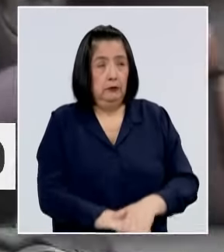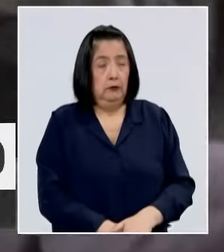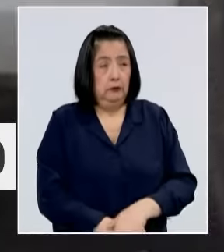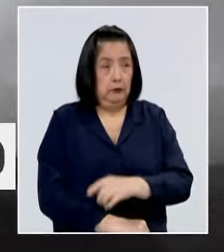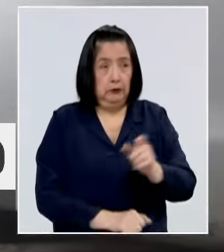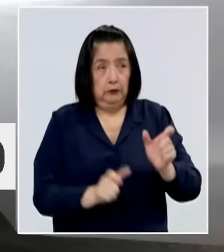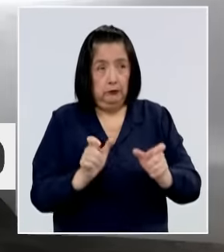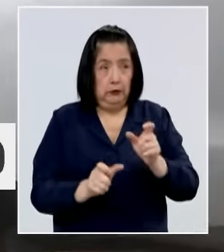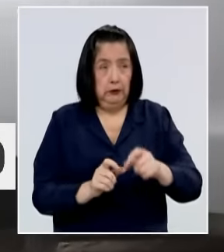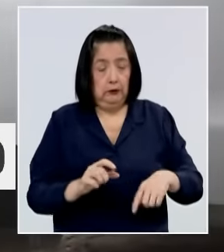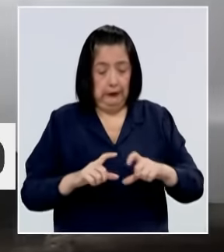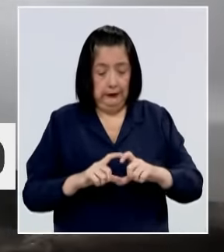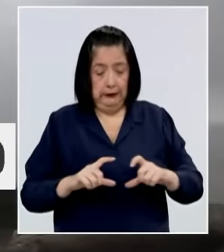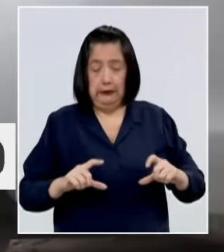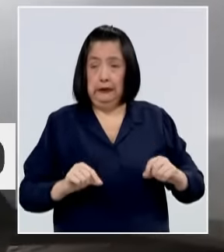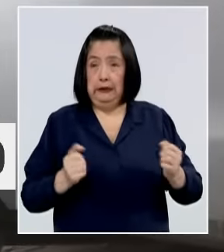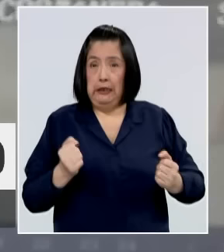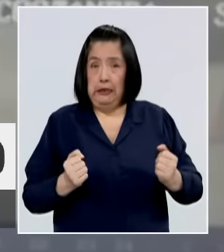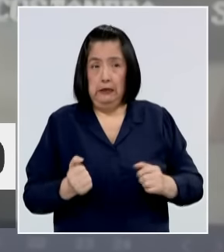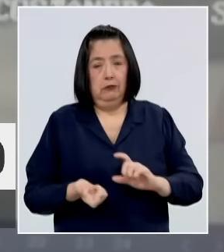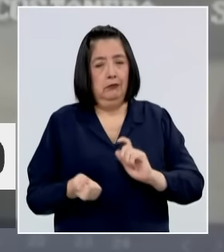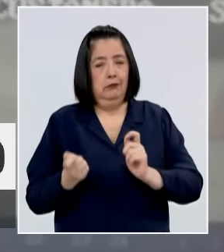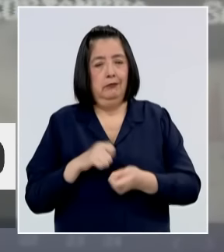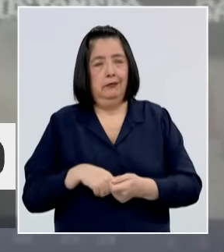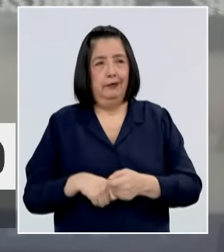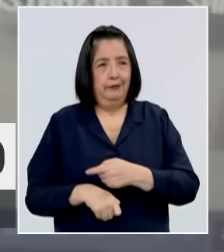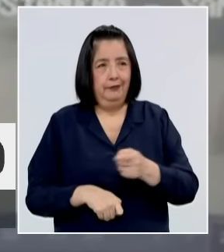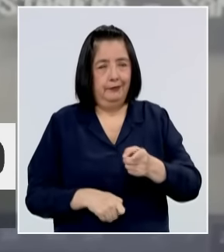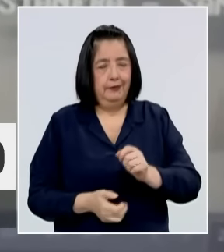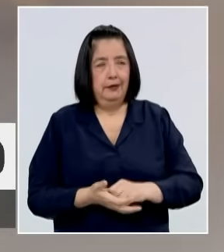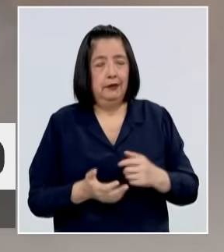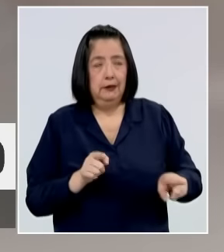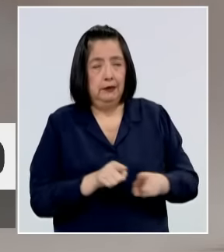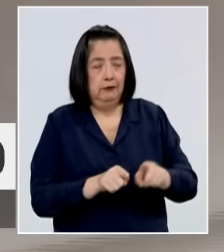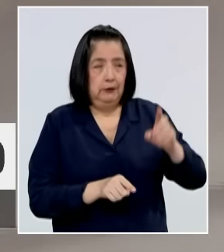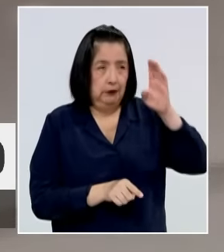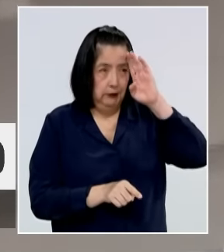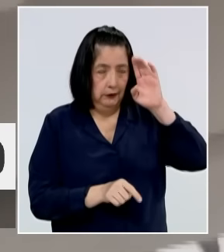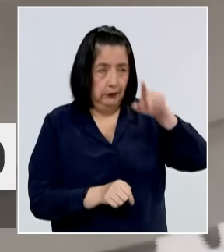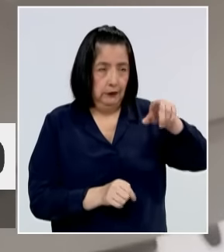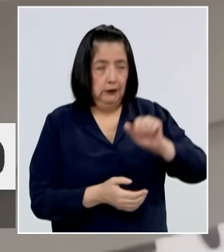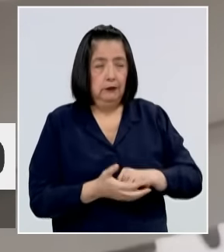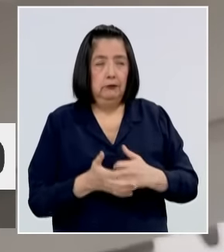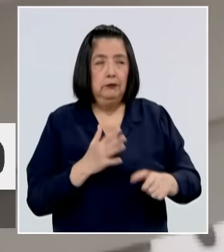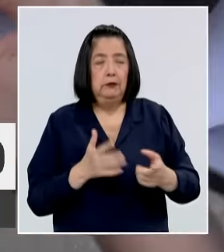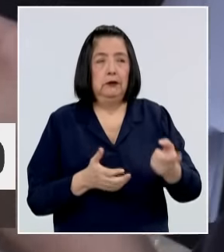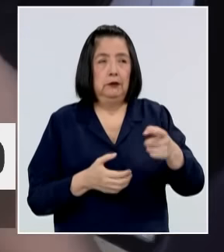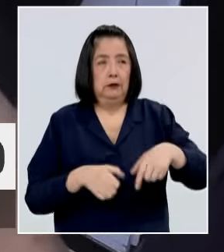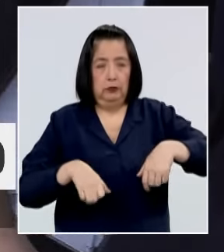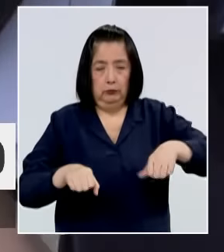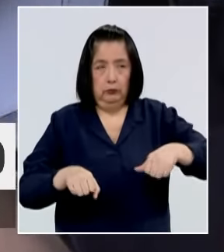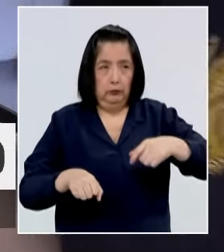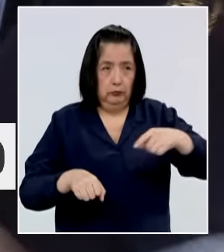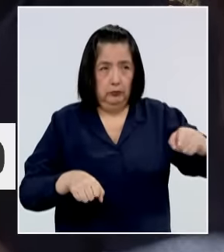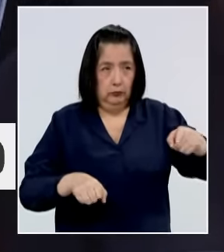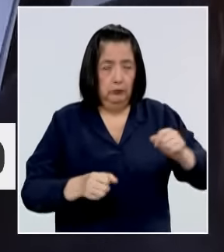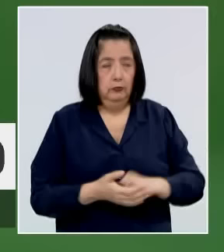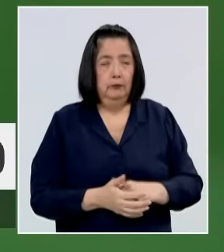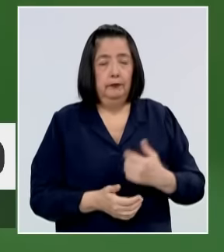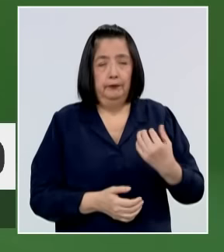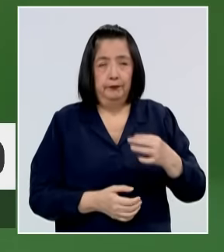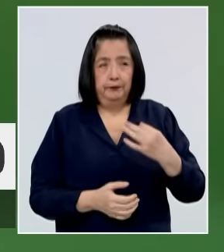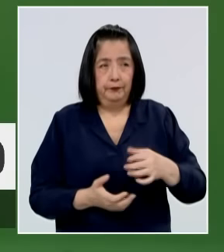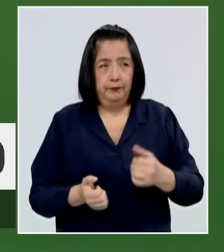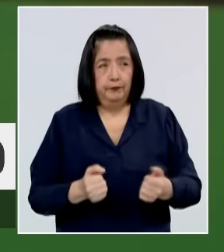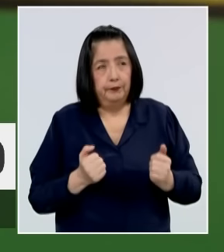estos sujetos clonaron la placa del vehículo además la policía Investiga la participación de estos motociclistas que en todo momento